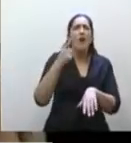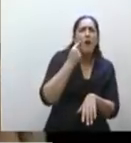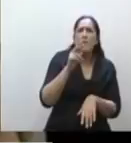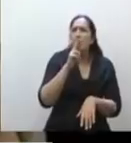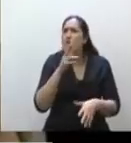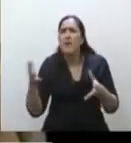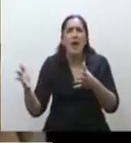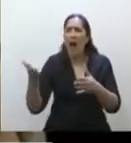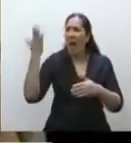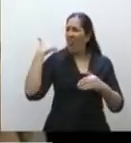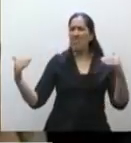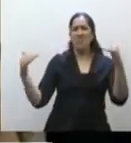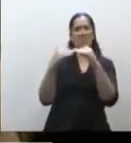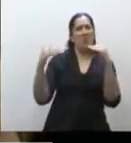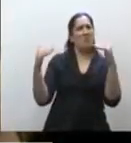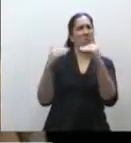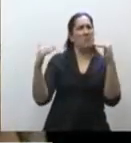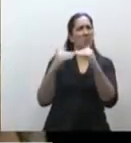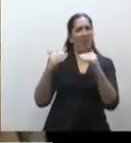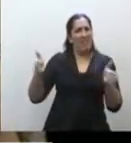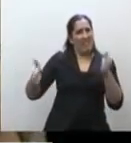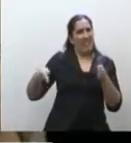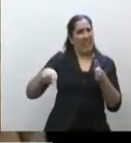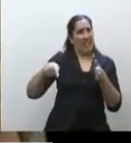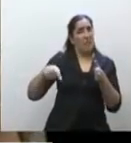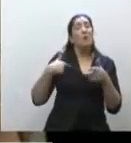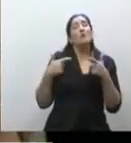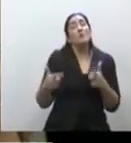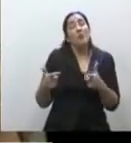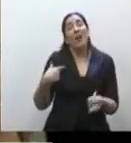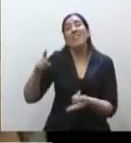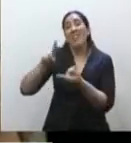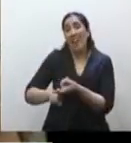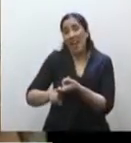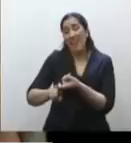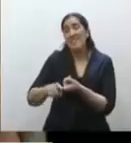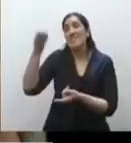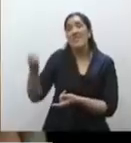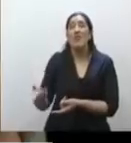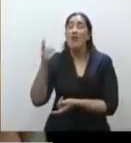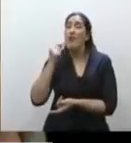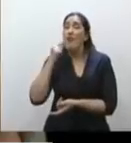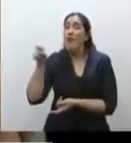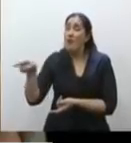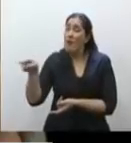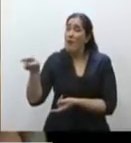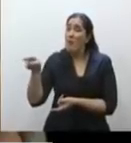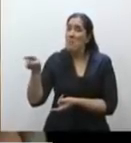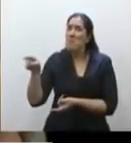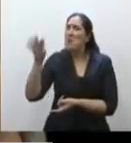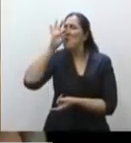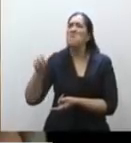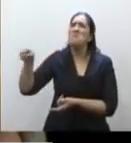Éramos pares. Y además tuve la suerte de casarme y de ser compañera de un hombre que nunca